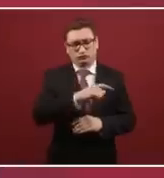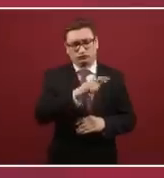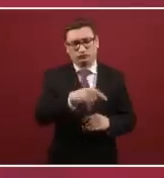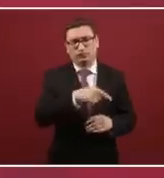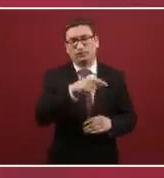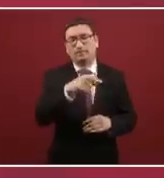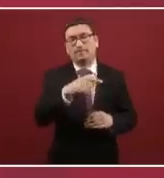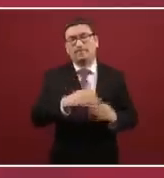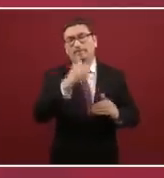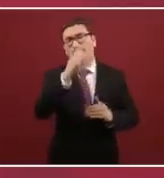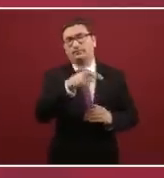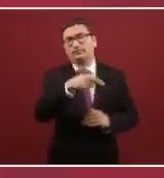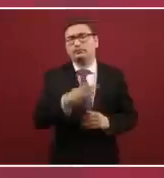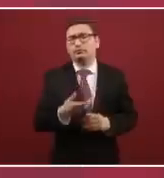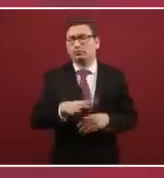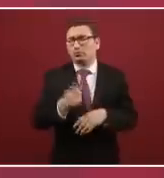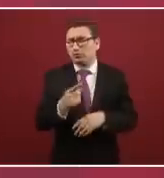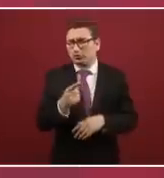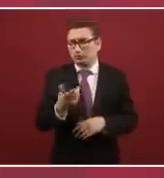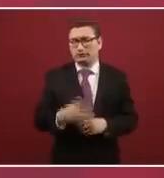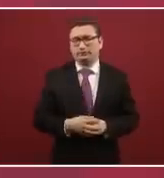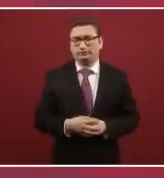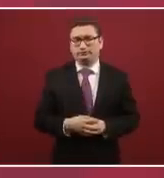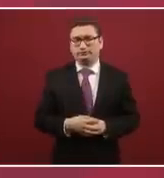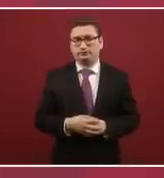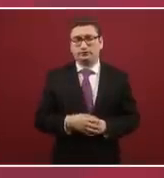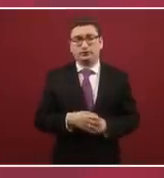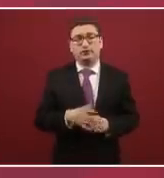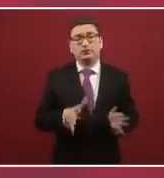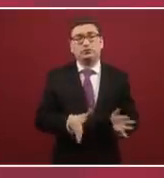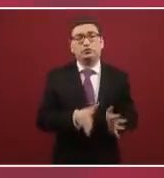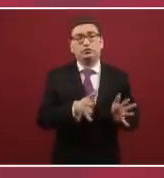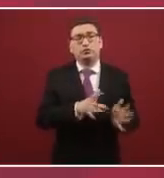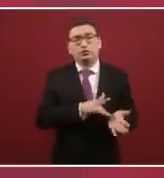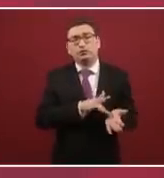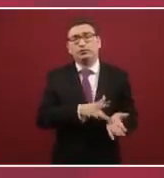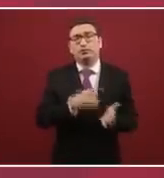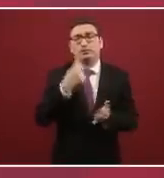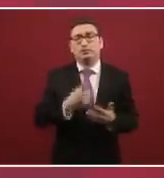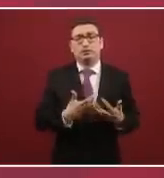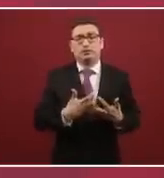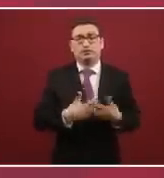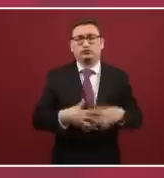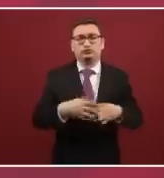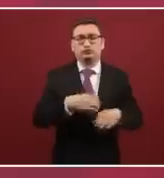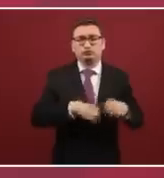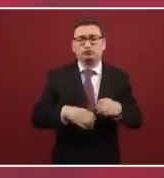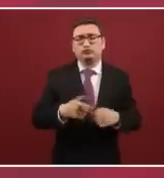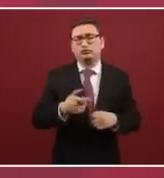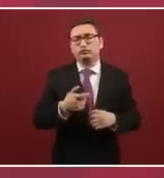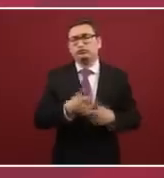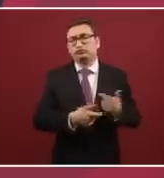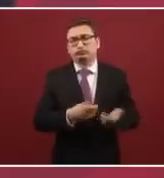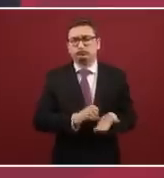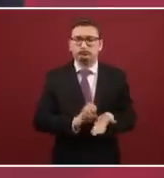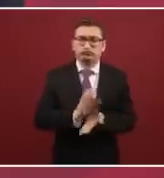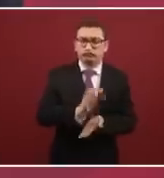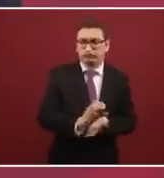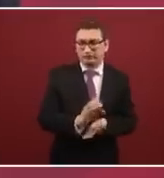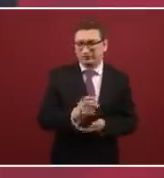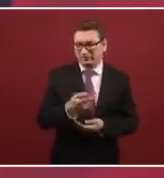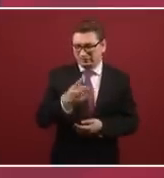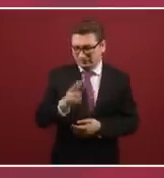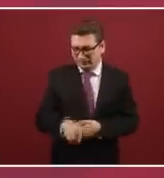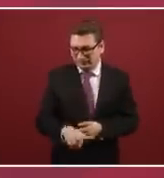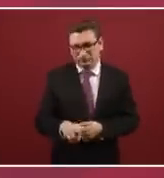Porque se suponía que con eso se estimulaba la inversión. Y al final ni se estimulaba la